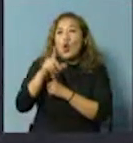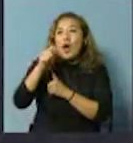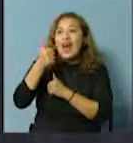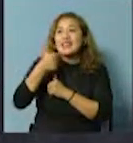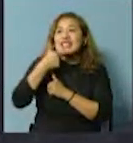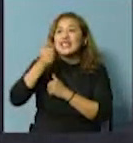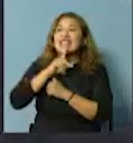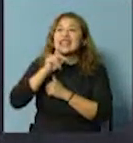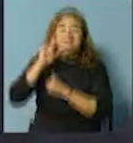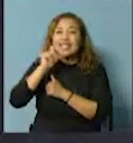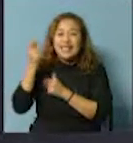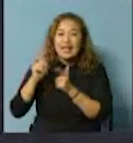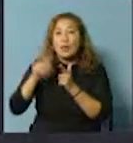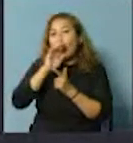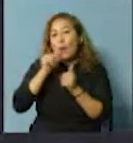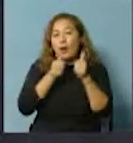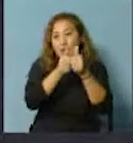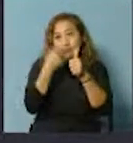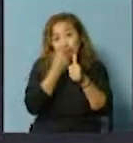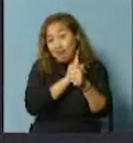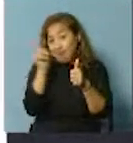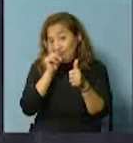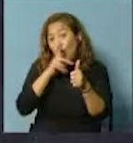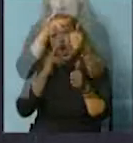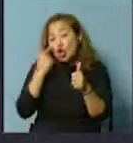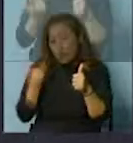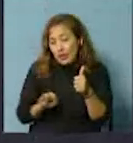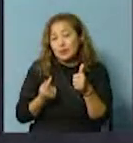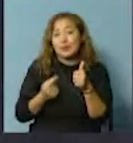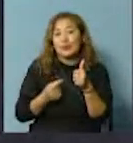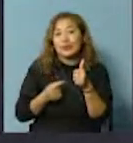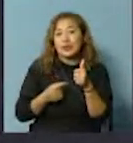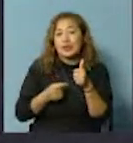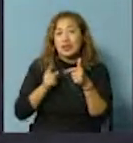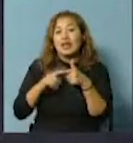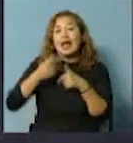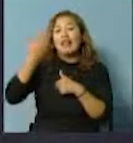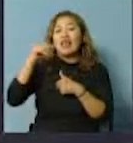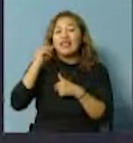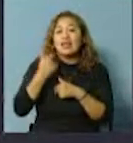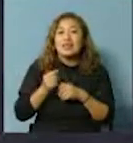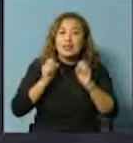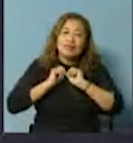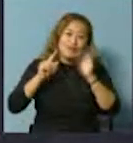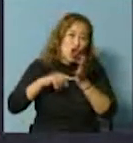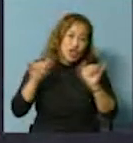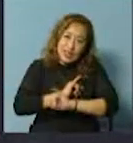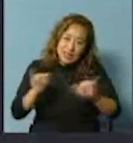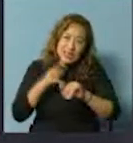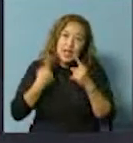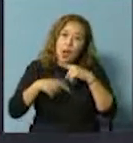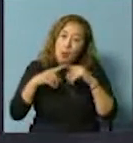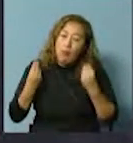santillán y maría eugenia villada un carlos santillana que hacemos otro apartado con carlos santillán que el día de ayer fue más noticia por